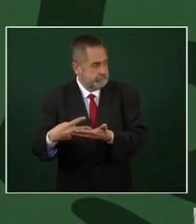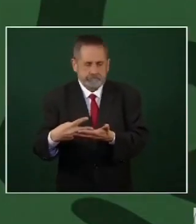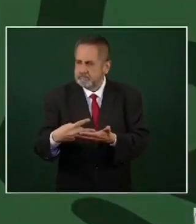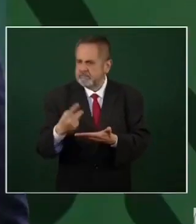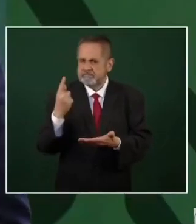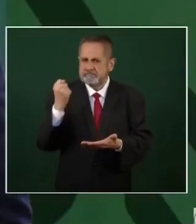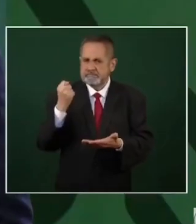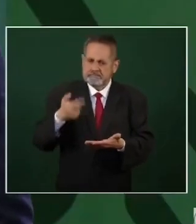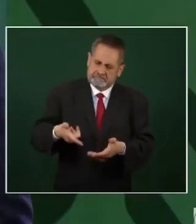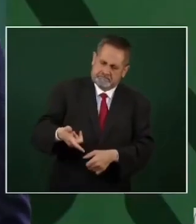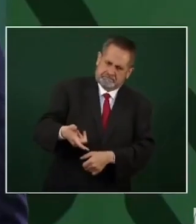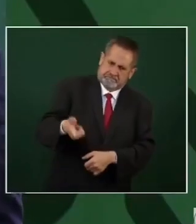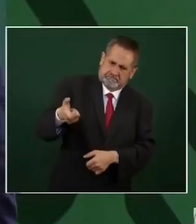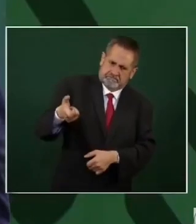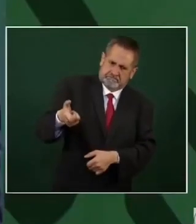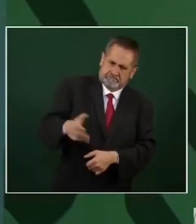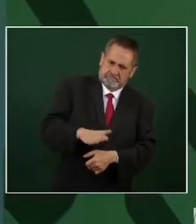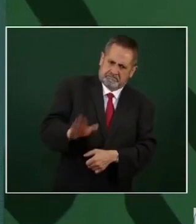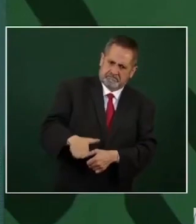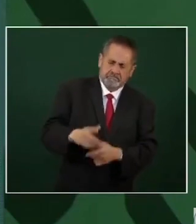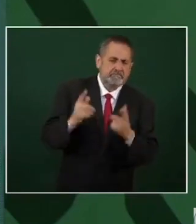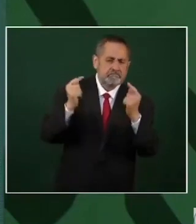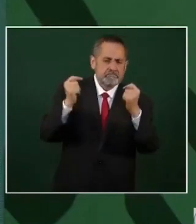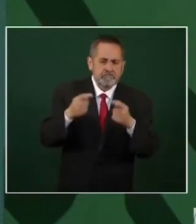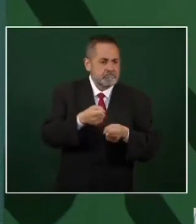de que habían masacres,